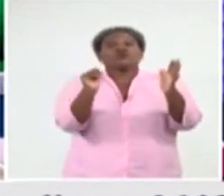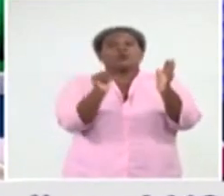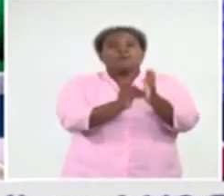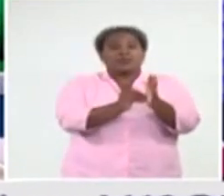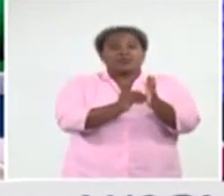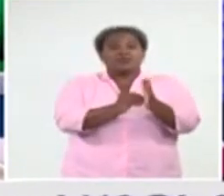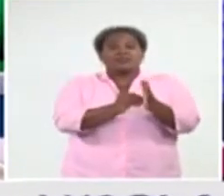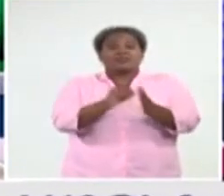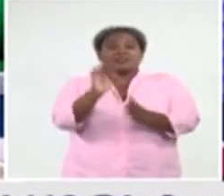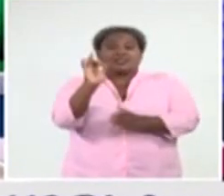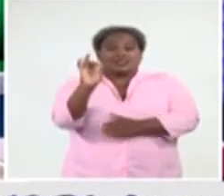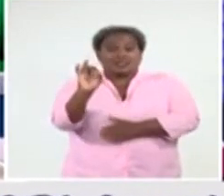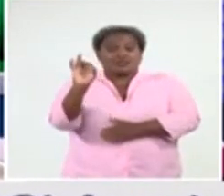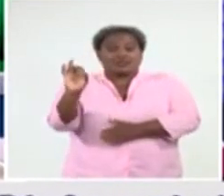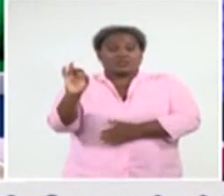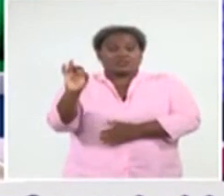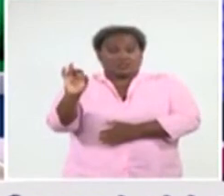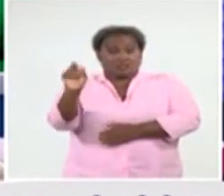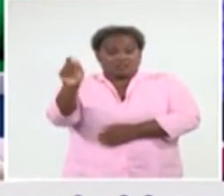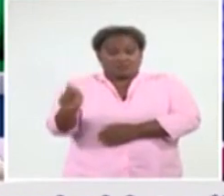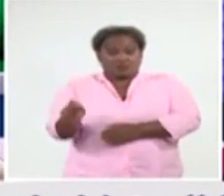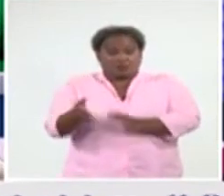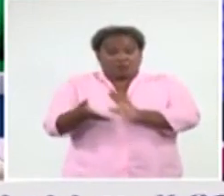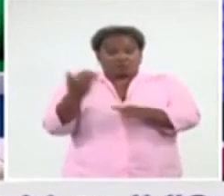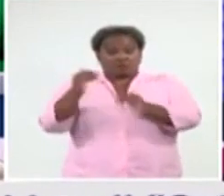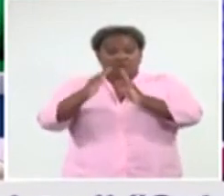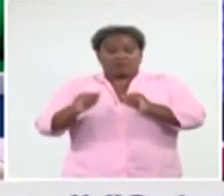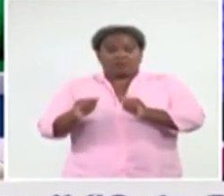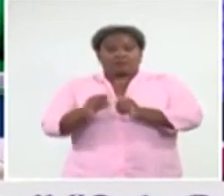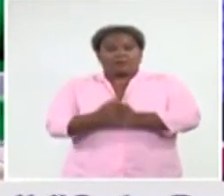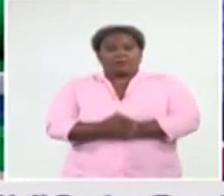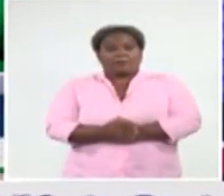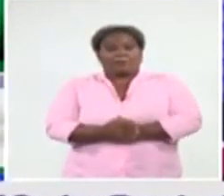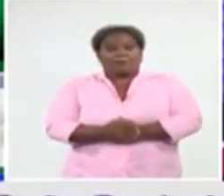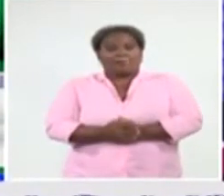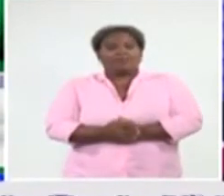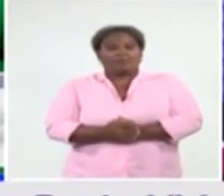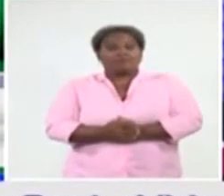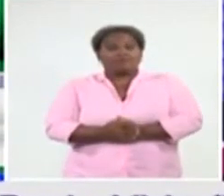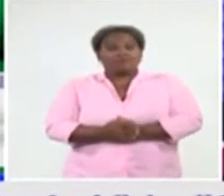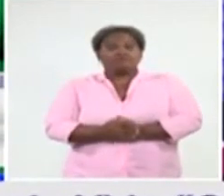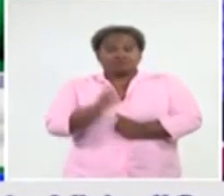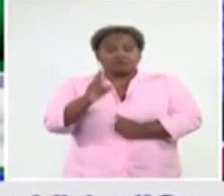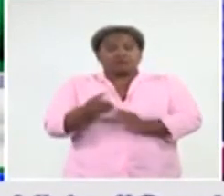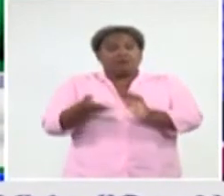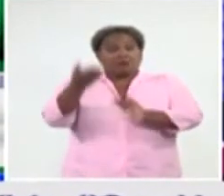8.777 altas, cifra que pudiéramos decir elevada, pero que son